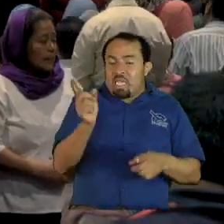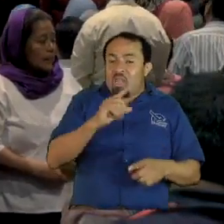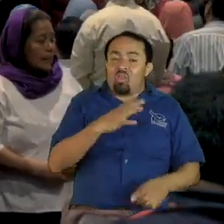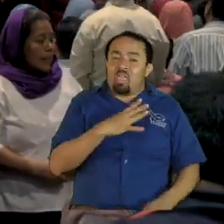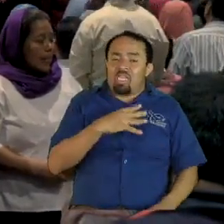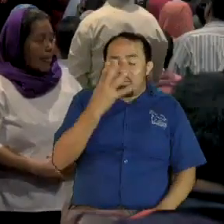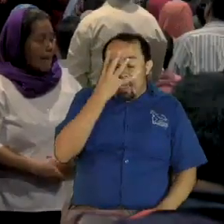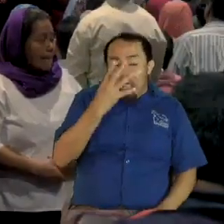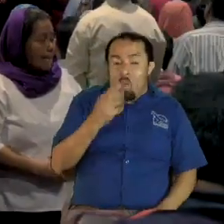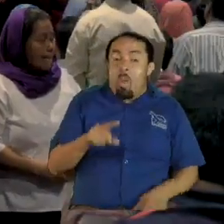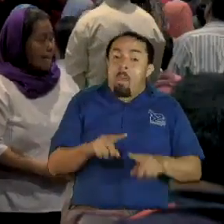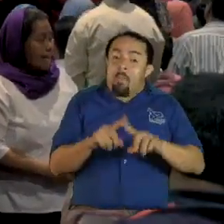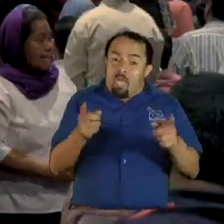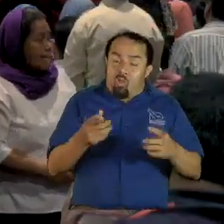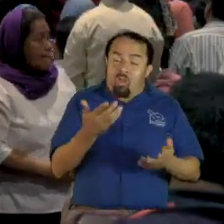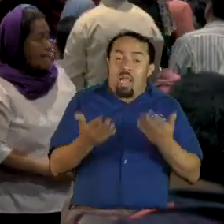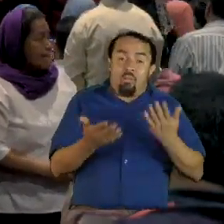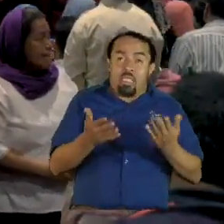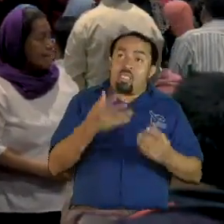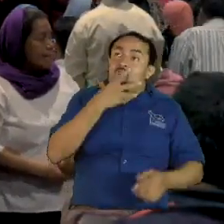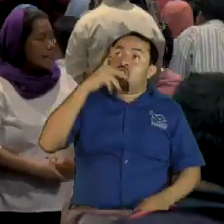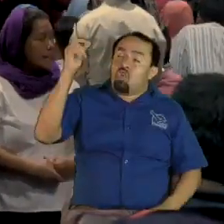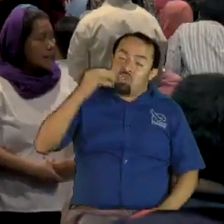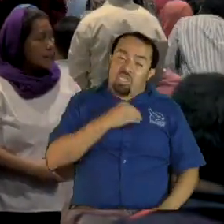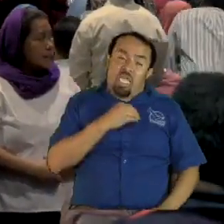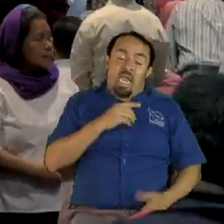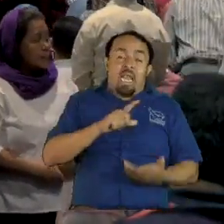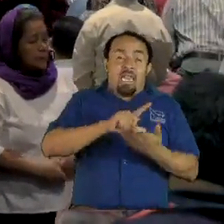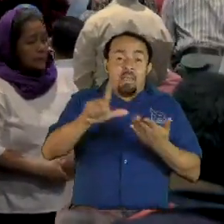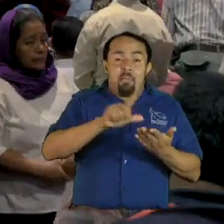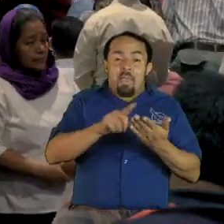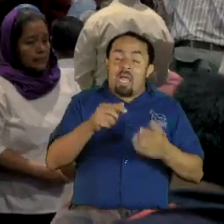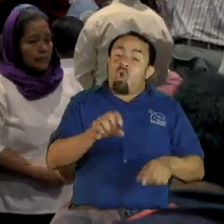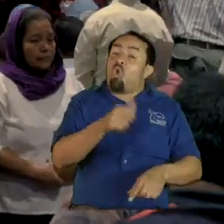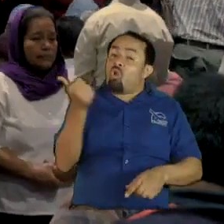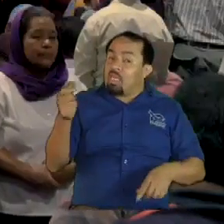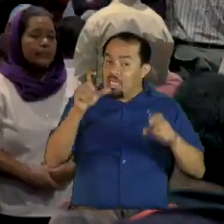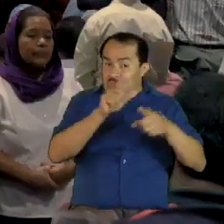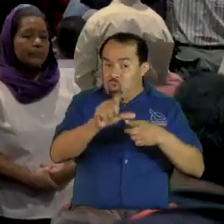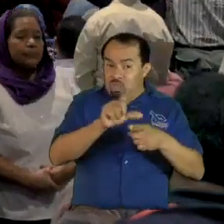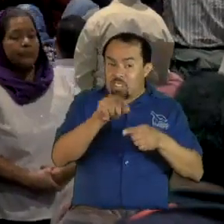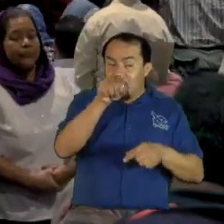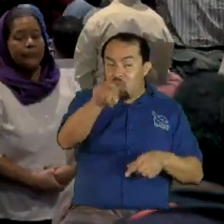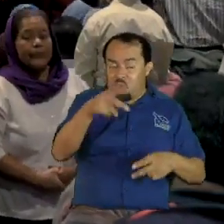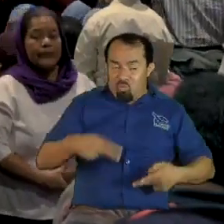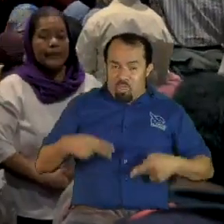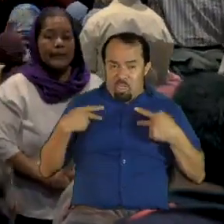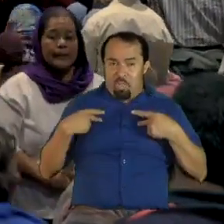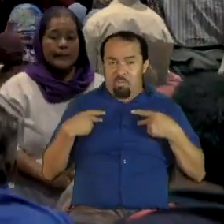tal vez hay otras cosas que Dios quiere ir limpiando en los acabados del templo.